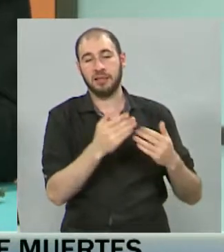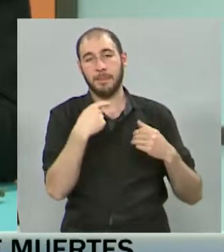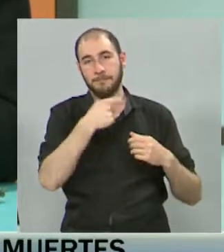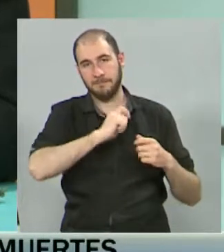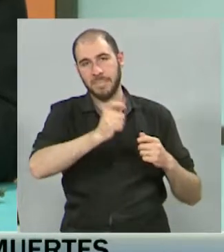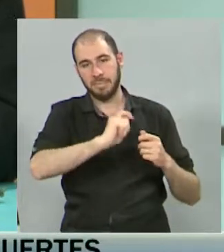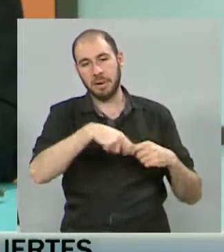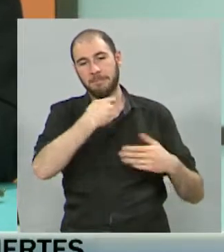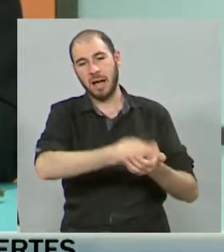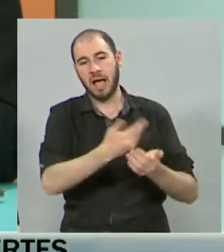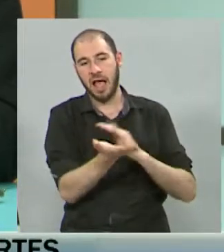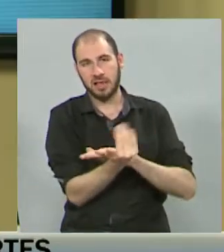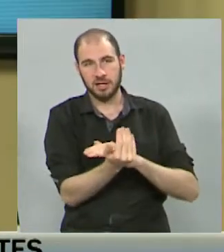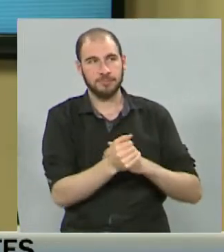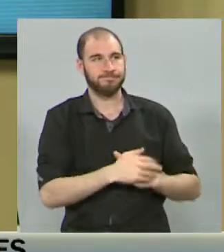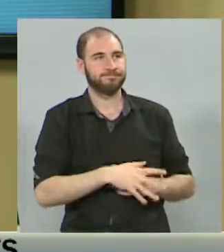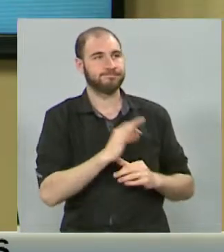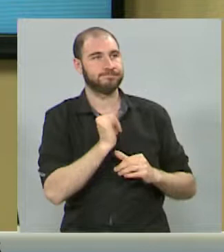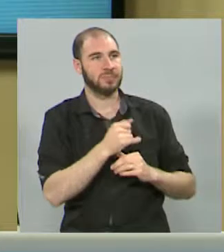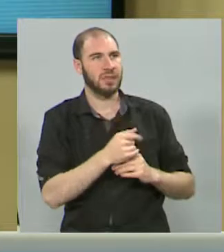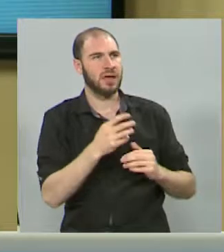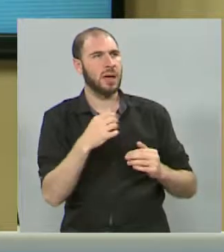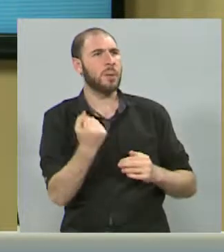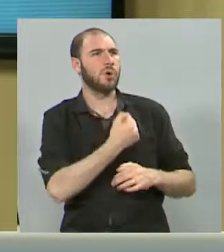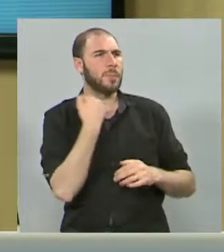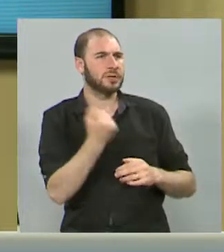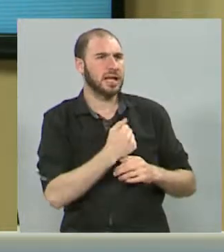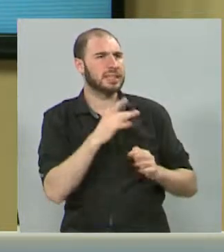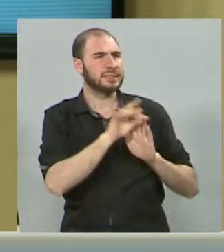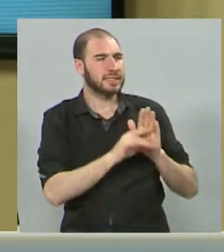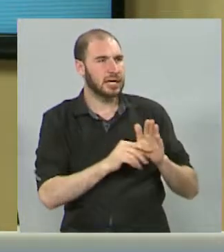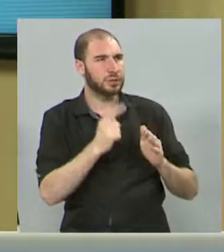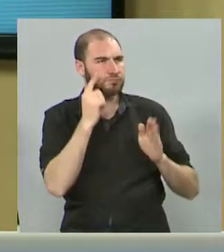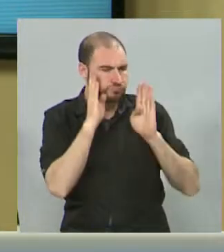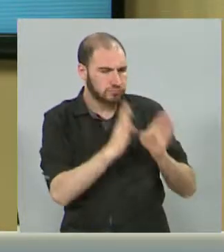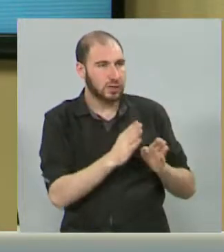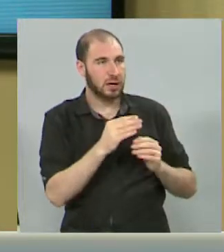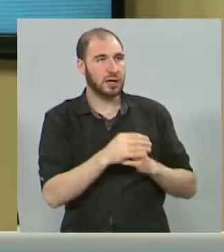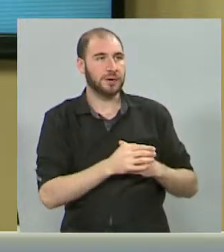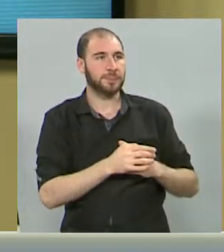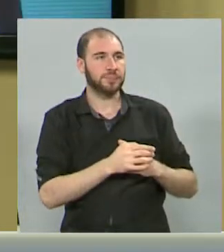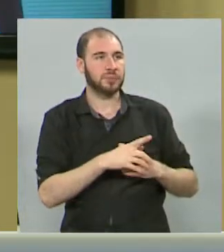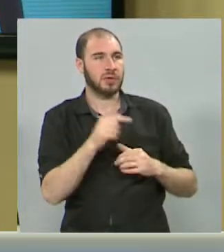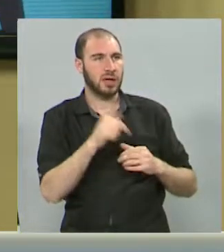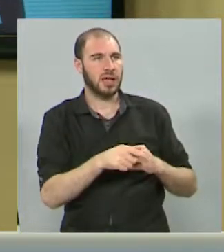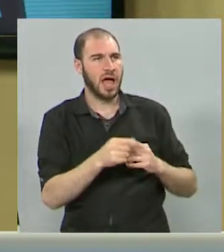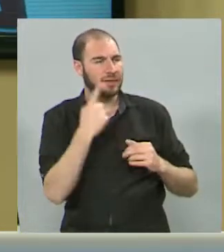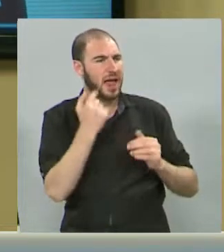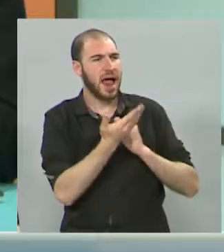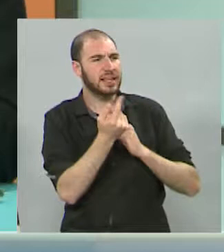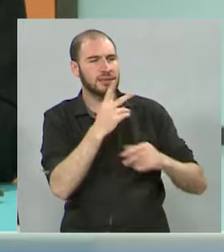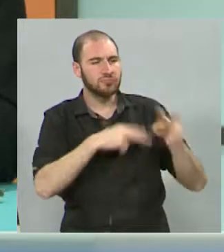los meses al alquiler. Seguro. ¿Hay alguna clave o algún dato que haya que tener en cuenta a la hora de sentarse a buscar